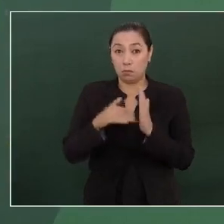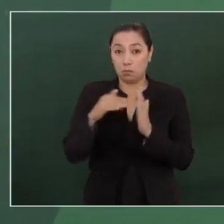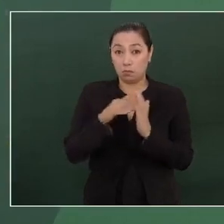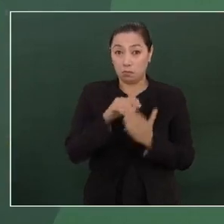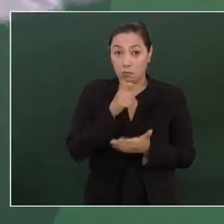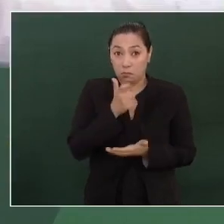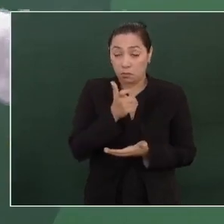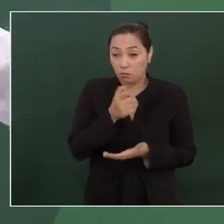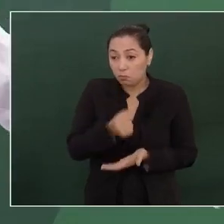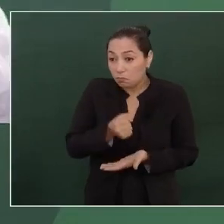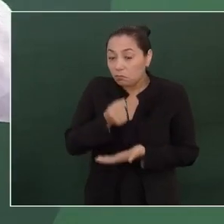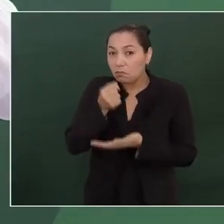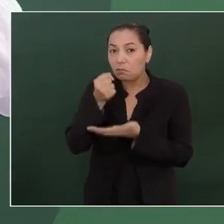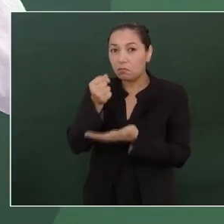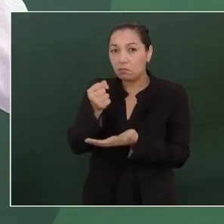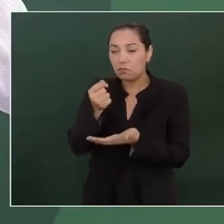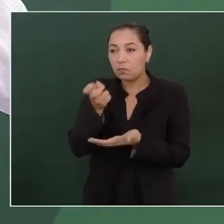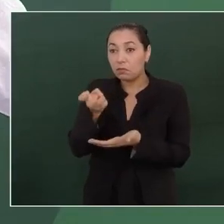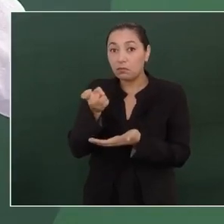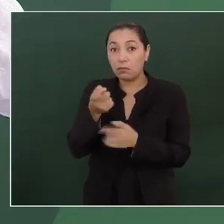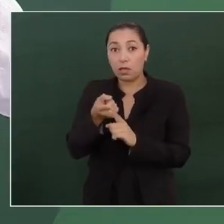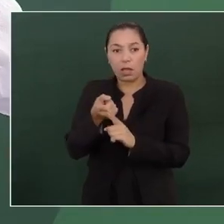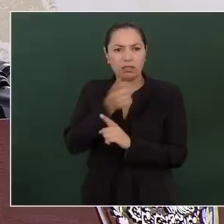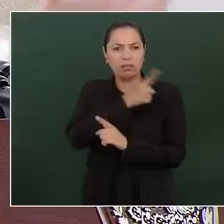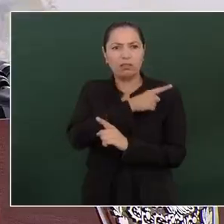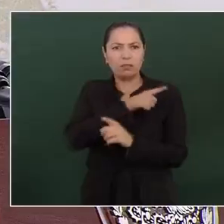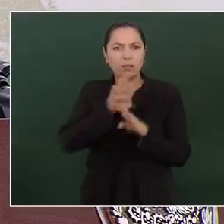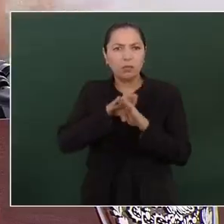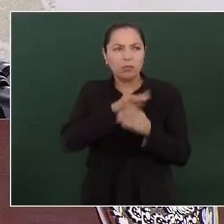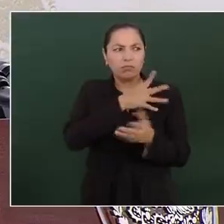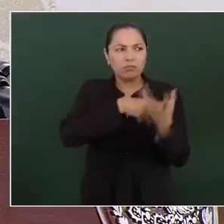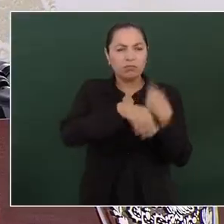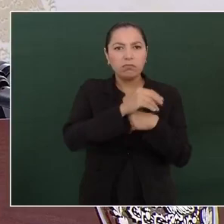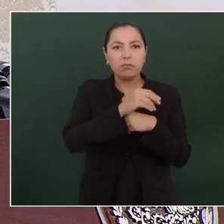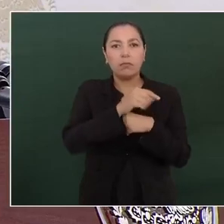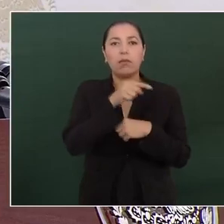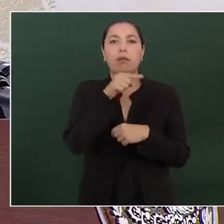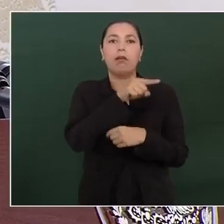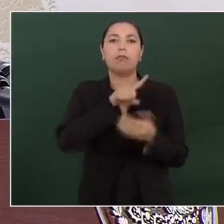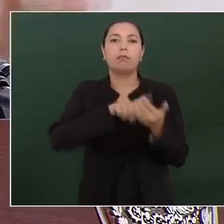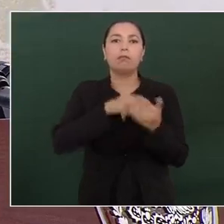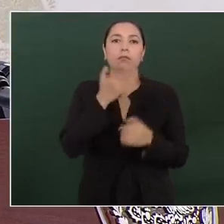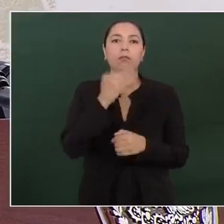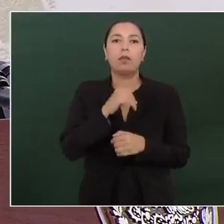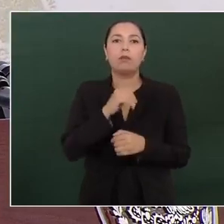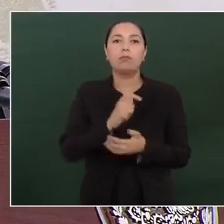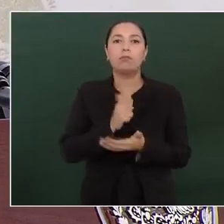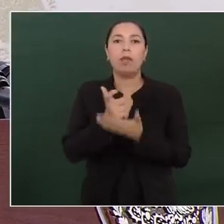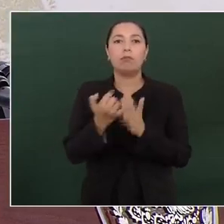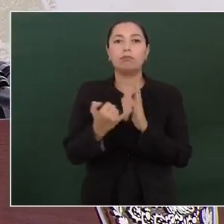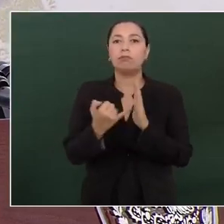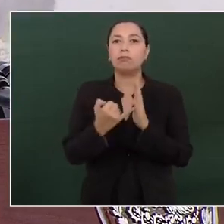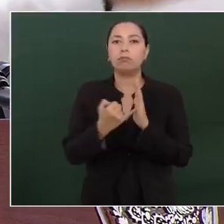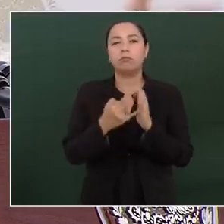Pues es lo que no pagaban de impuestos los de arriba. Estos que